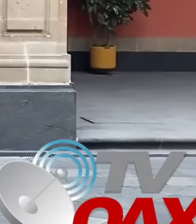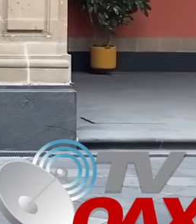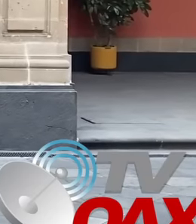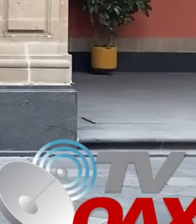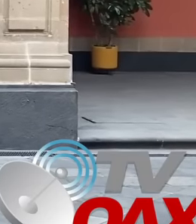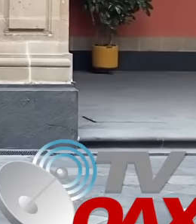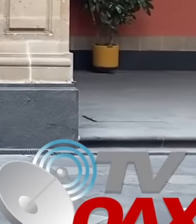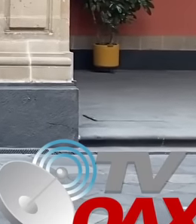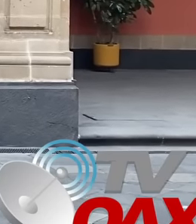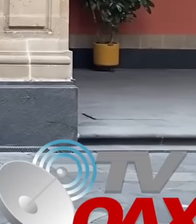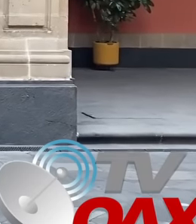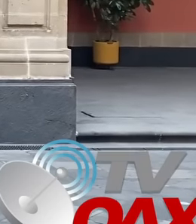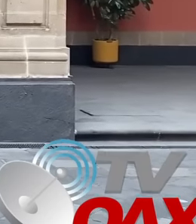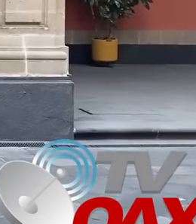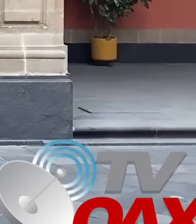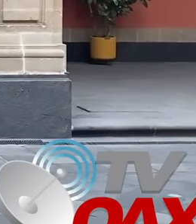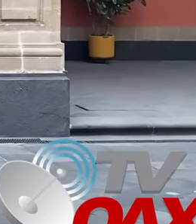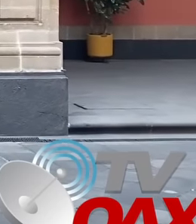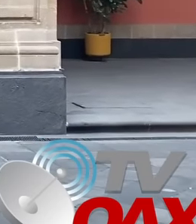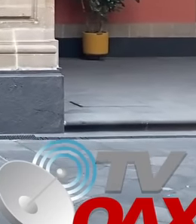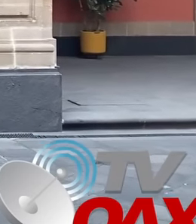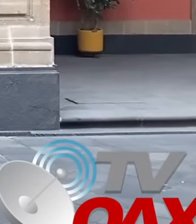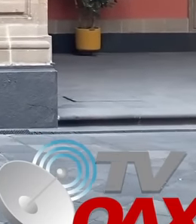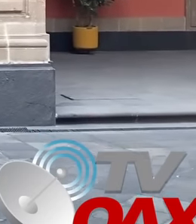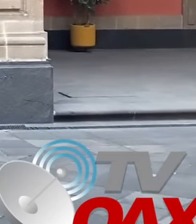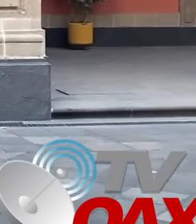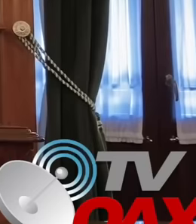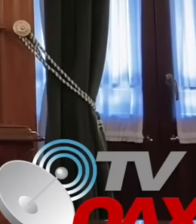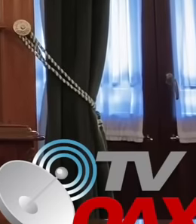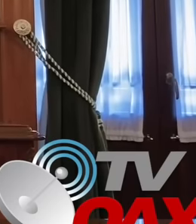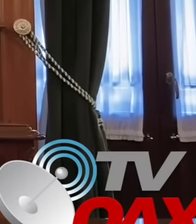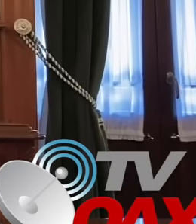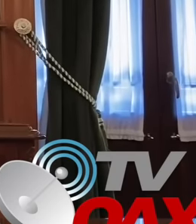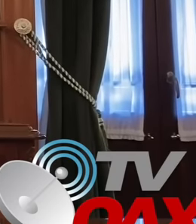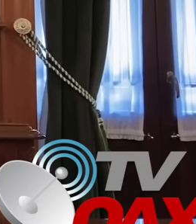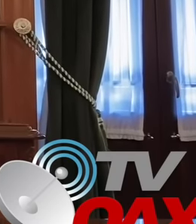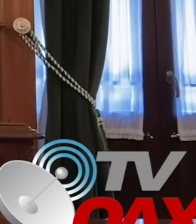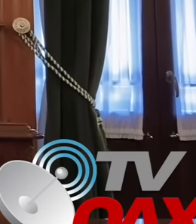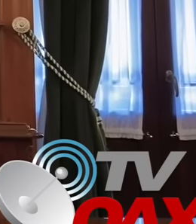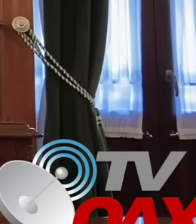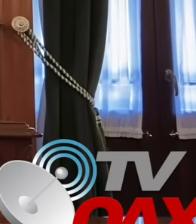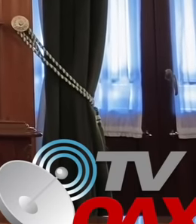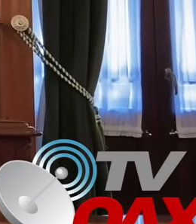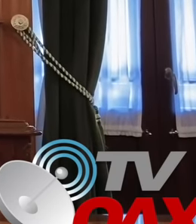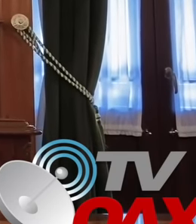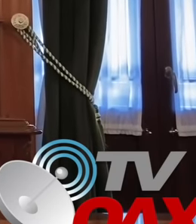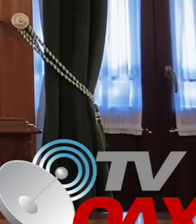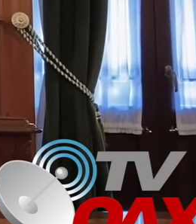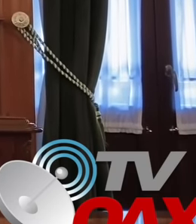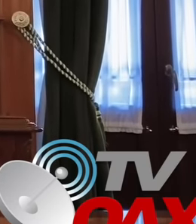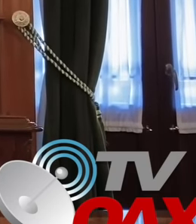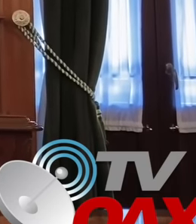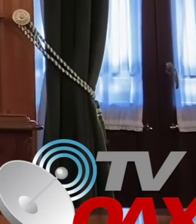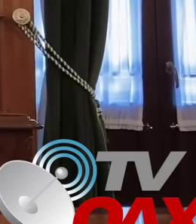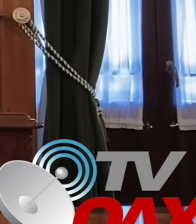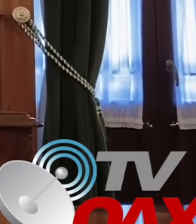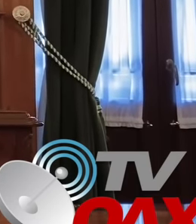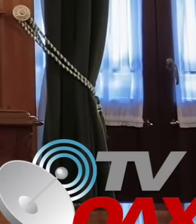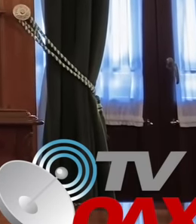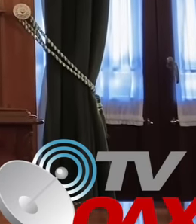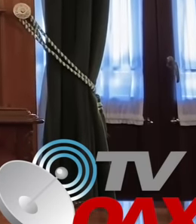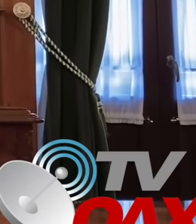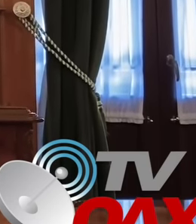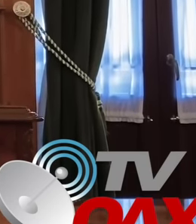En la mañanera desde Palacio Nacional, el presidente de México, Andrés Manuel López Obrador, está trabajando